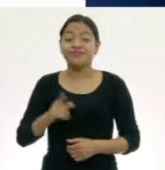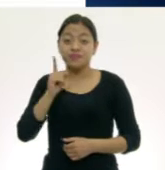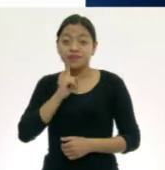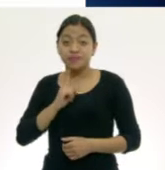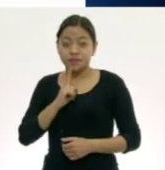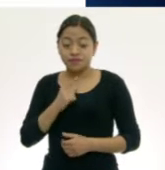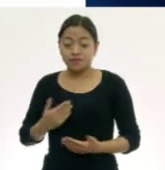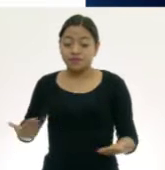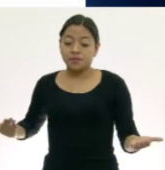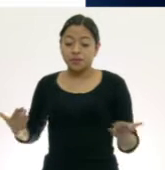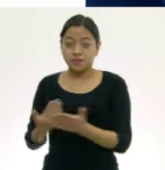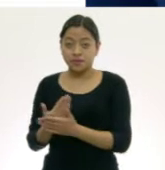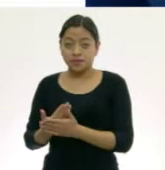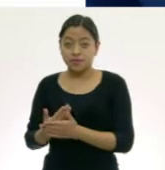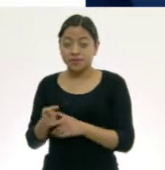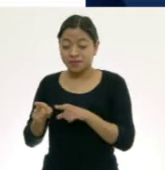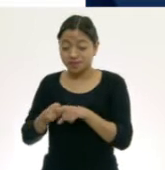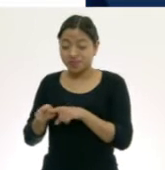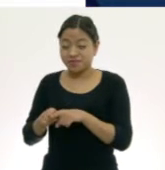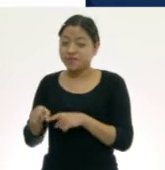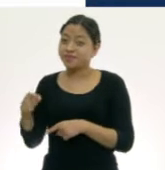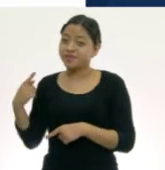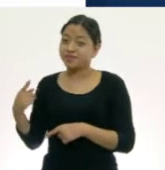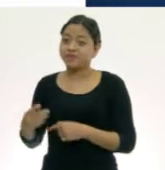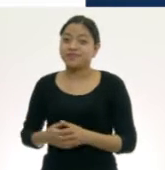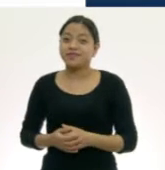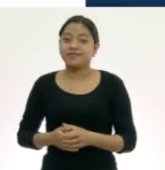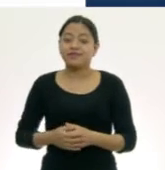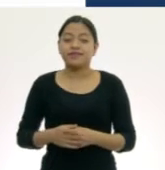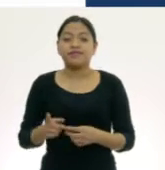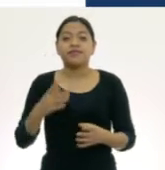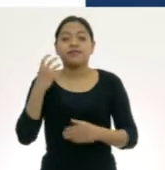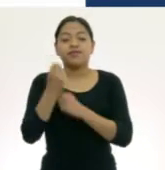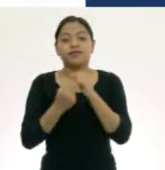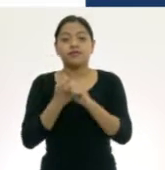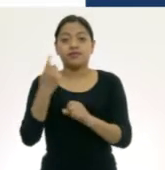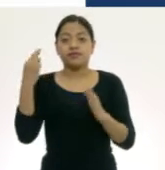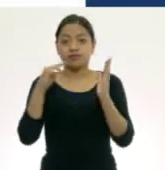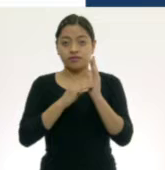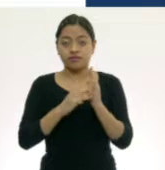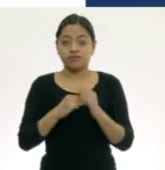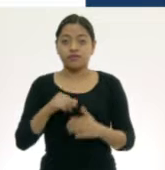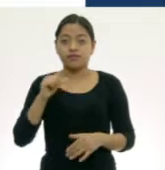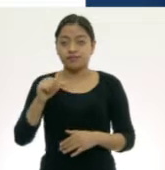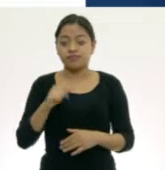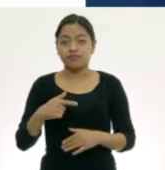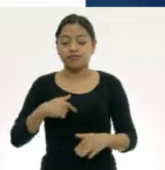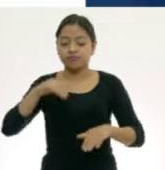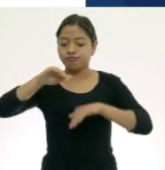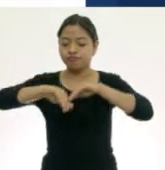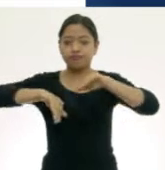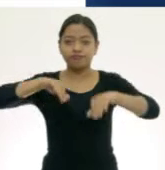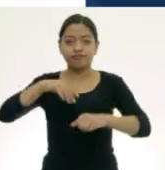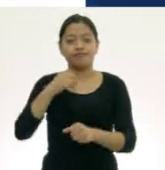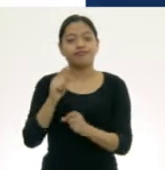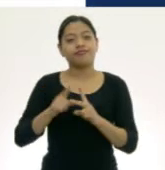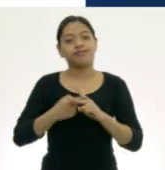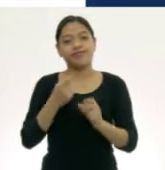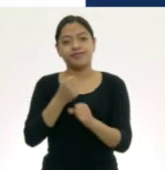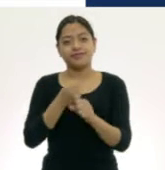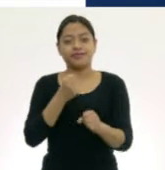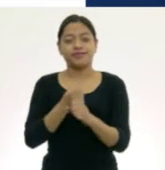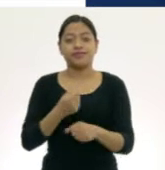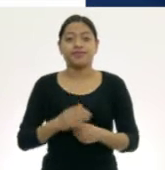hermana. En la cuarta, dice, en el año 2016 comencé a practicar natación. Dice, en el